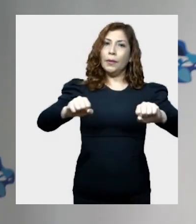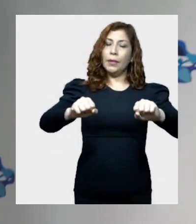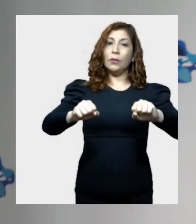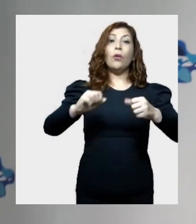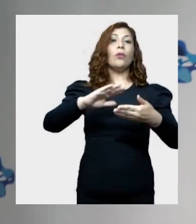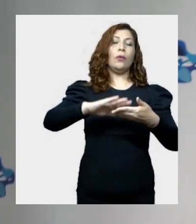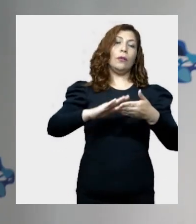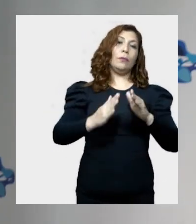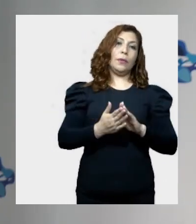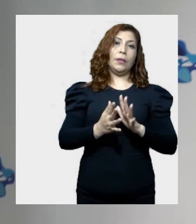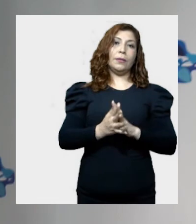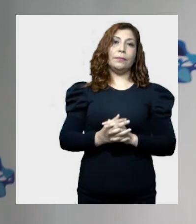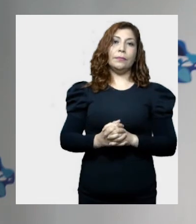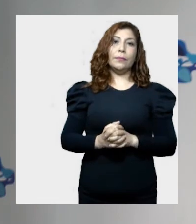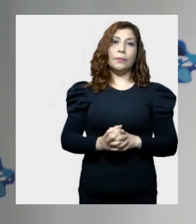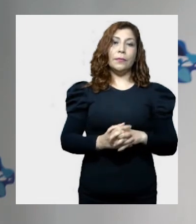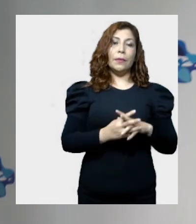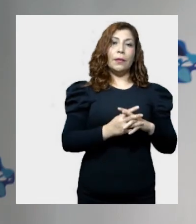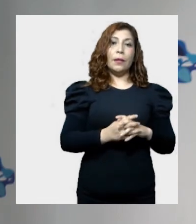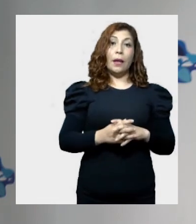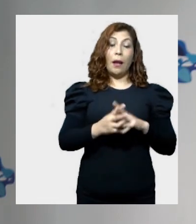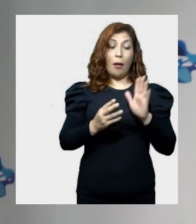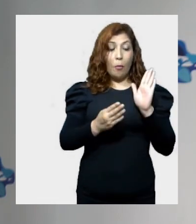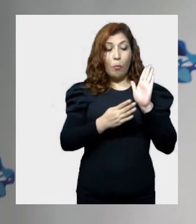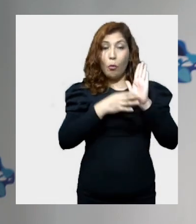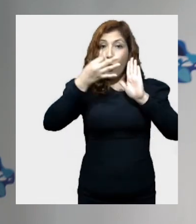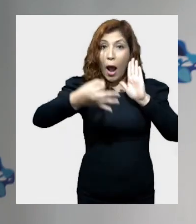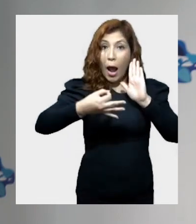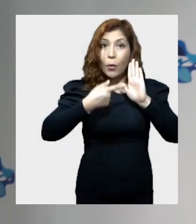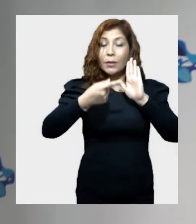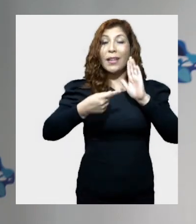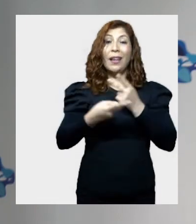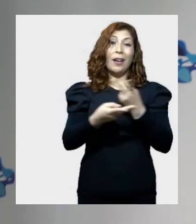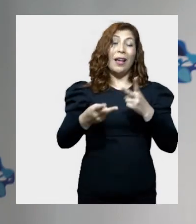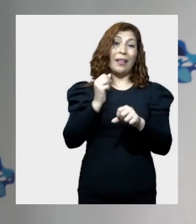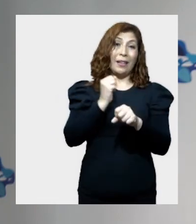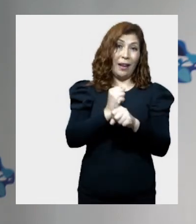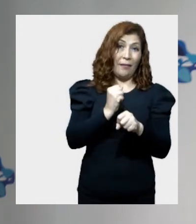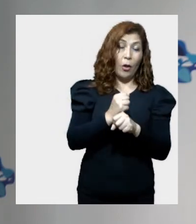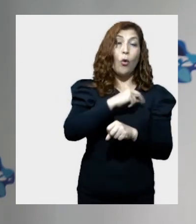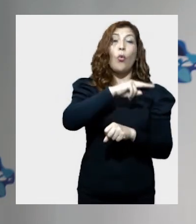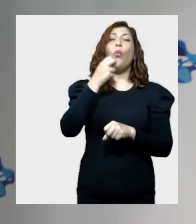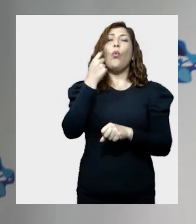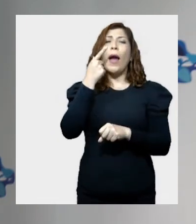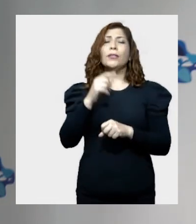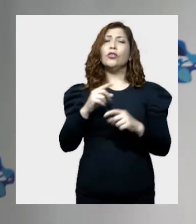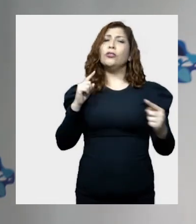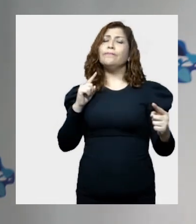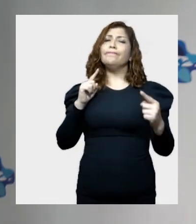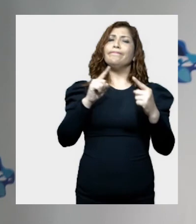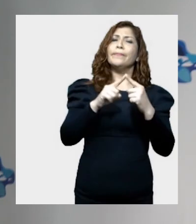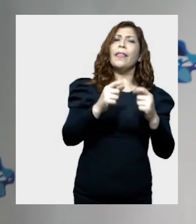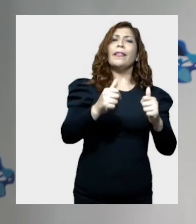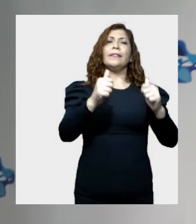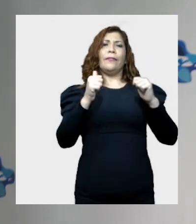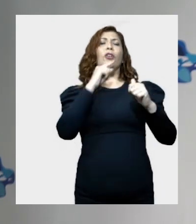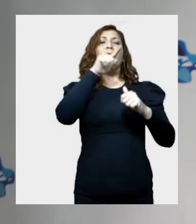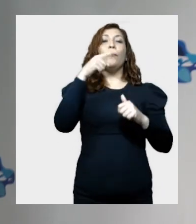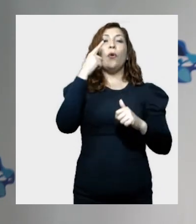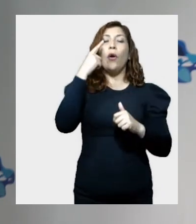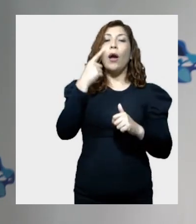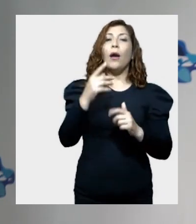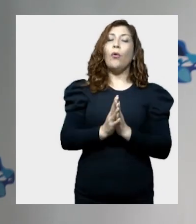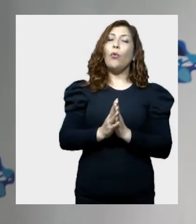con la comunidad, plasmando en esta cuenta de gestión cuáles son los desafíos que visualizamos ante un